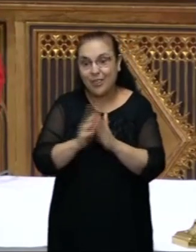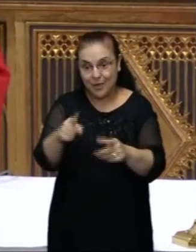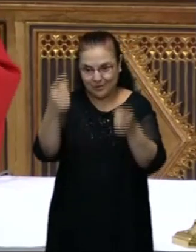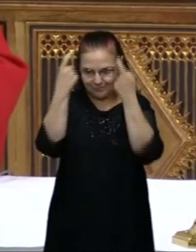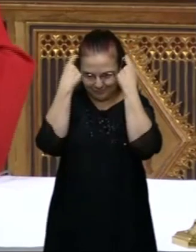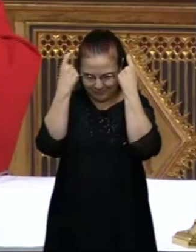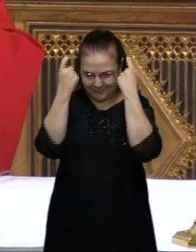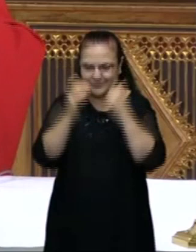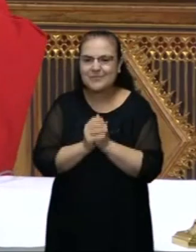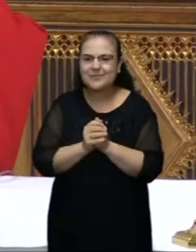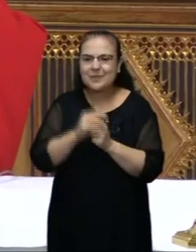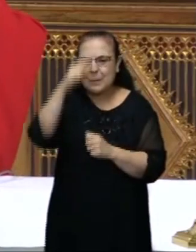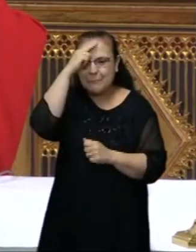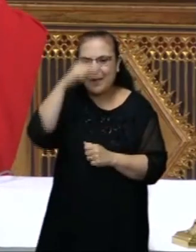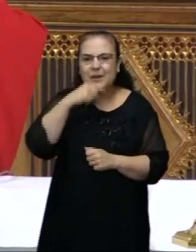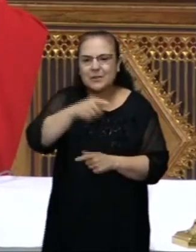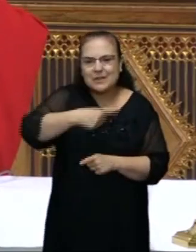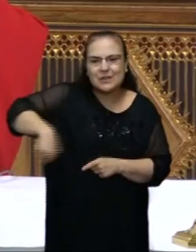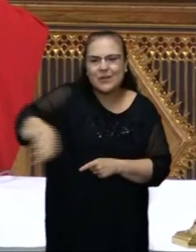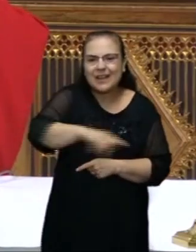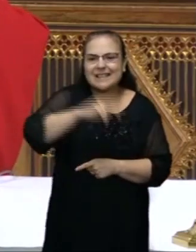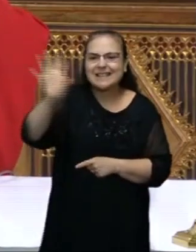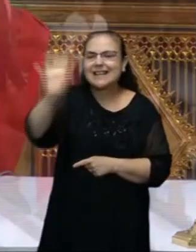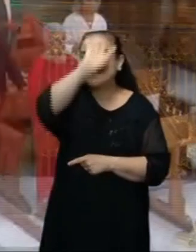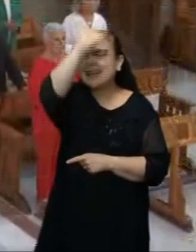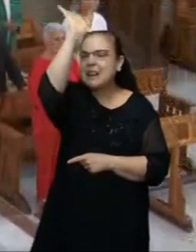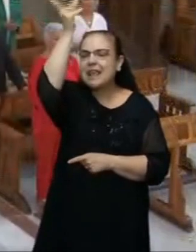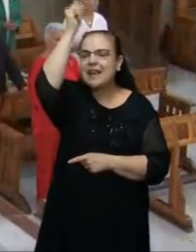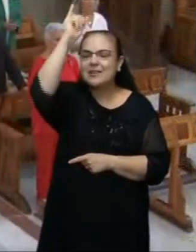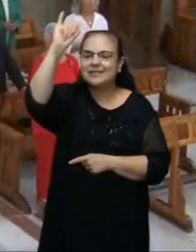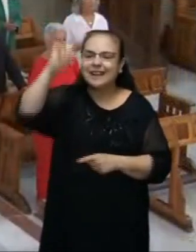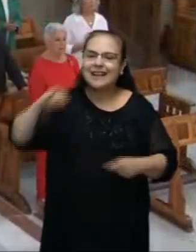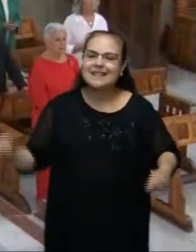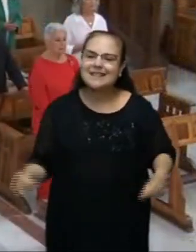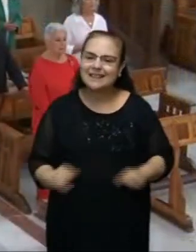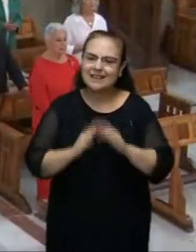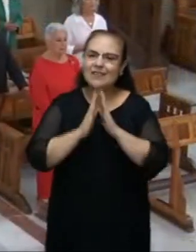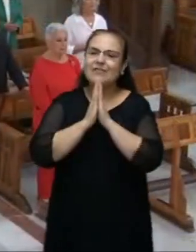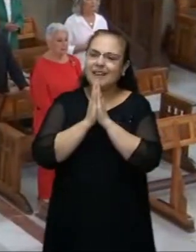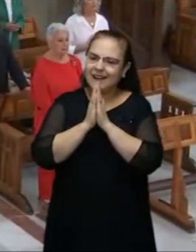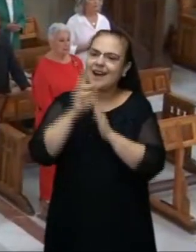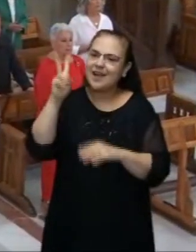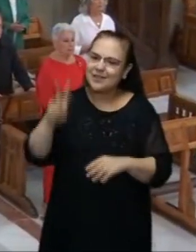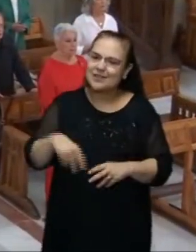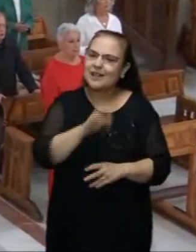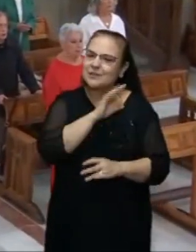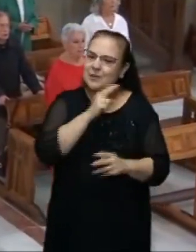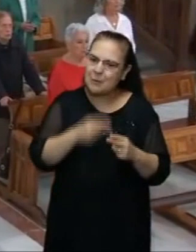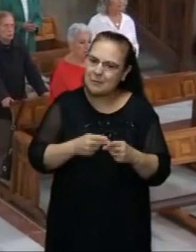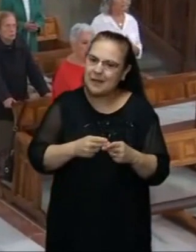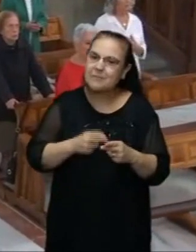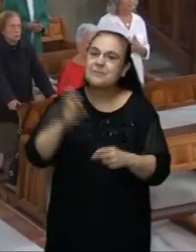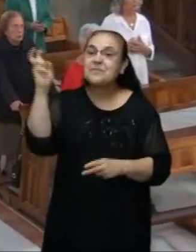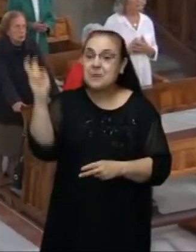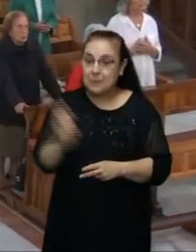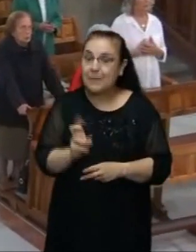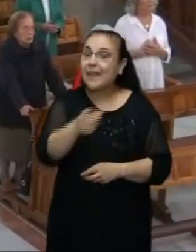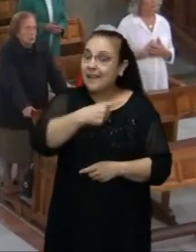enseñó. Padre nuestro que estás en el cielo, santificado sea tu